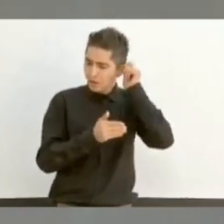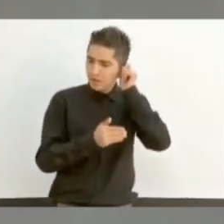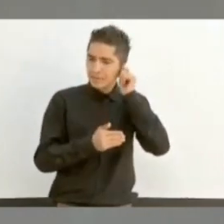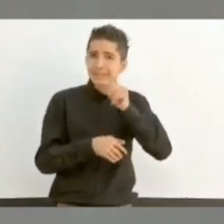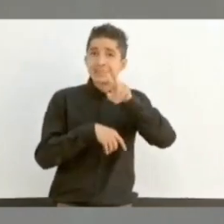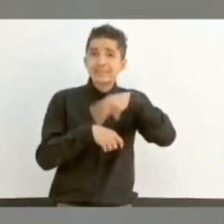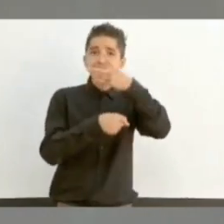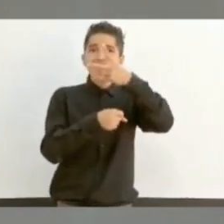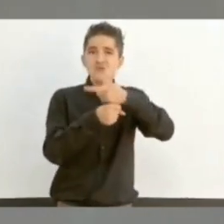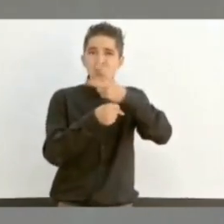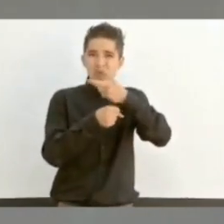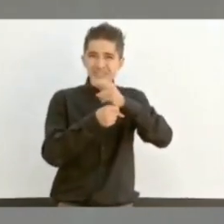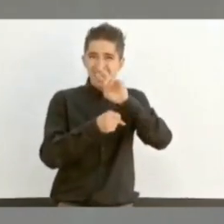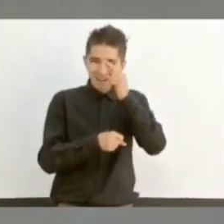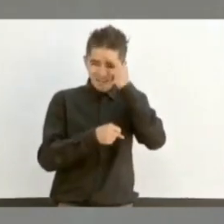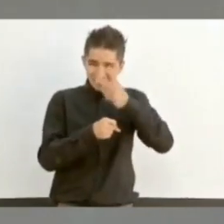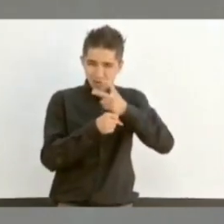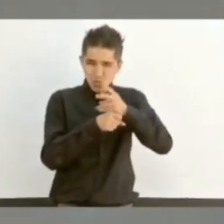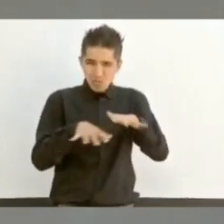también